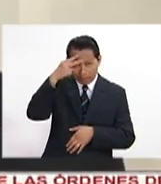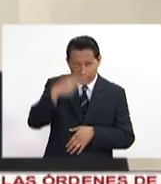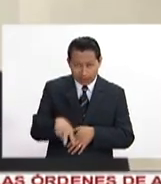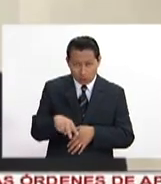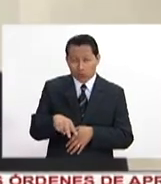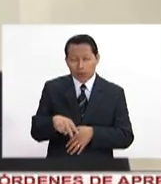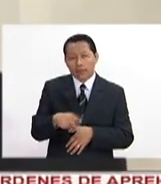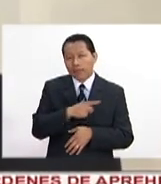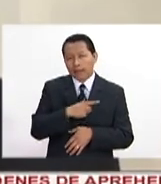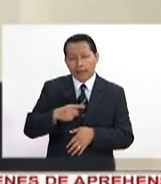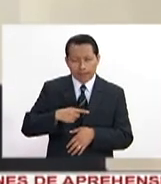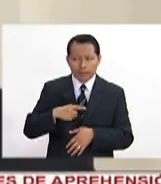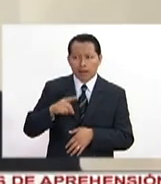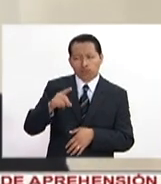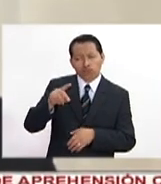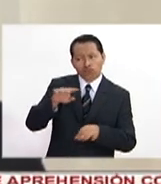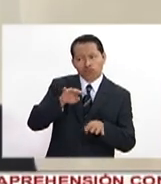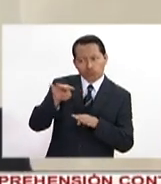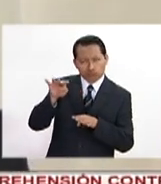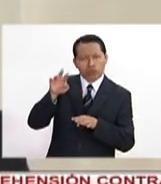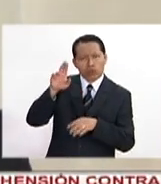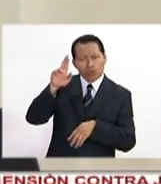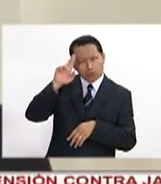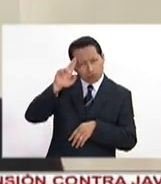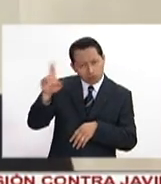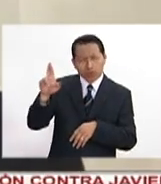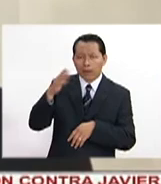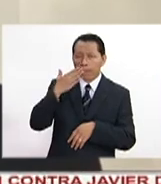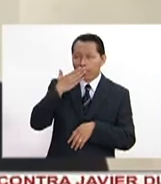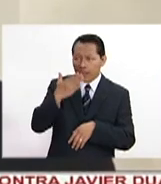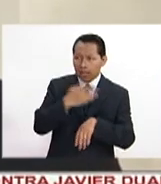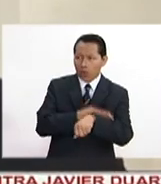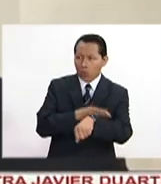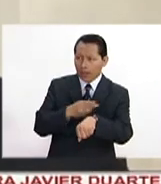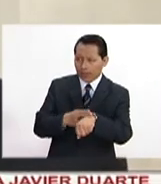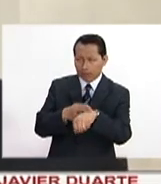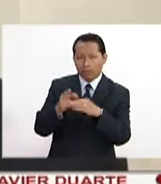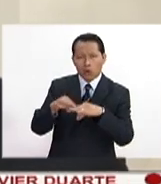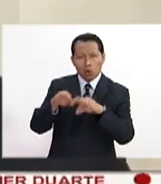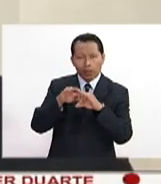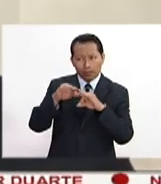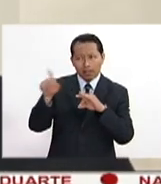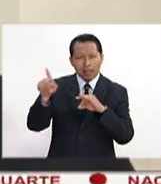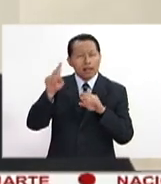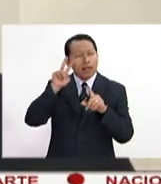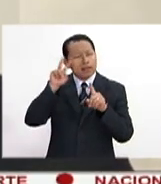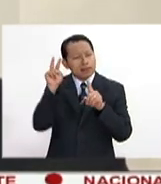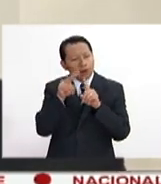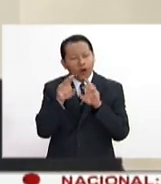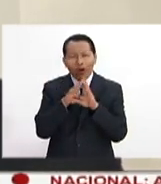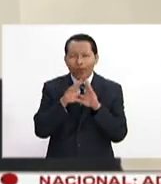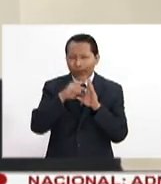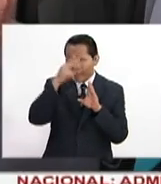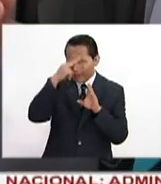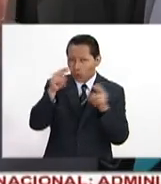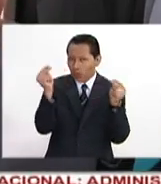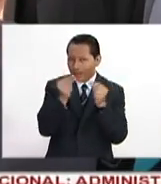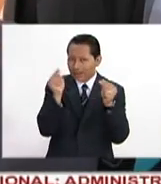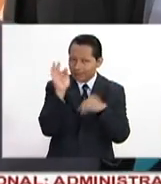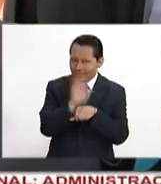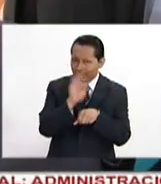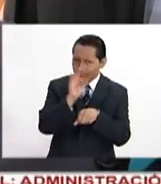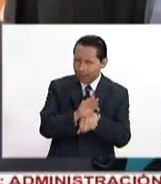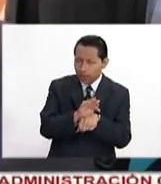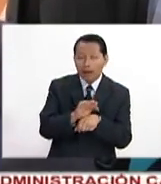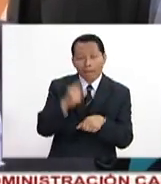prestigio, honestidad y honorabilidad, y con una visión de lo que el país necesita. Agregó que para ganar las elecciones se deben